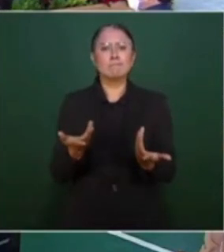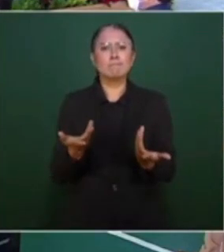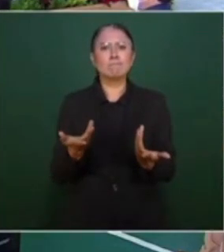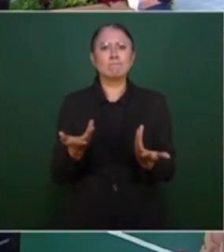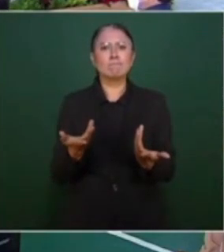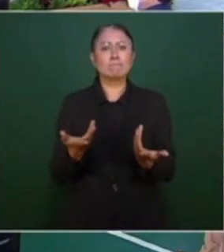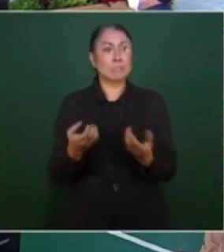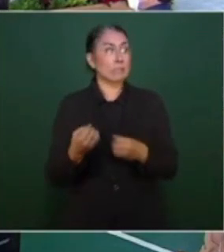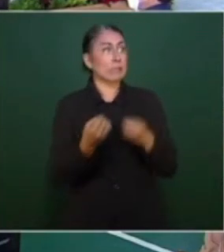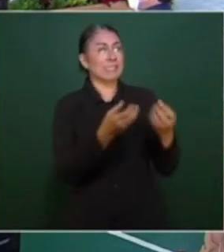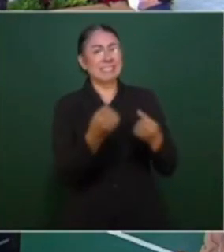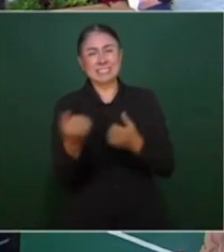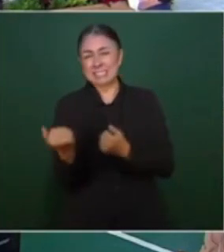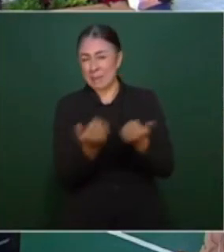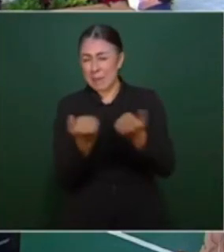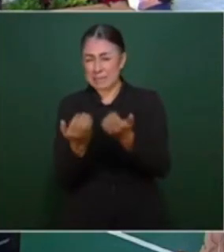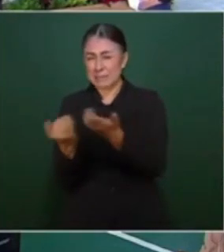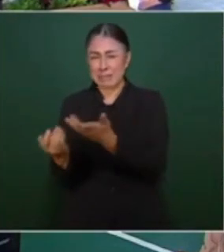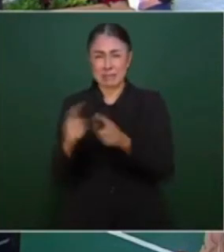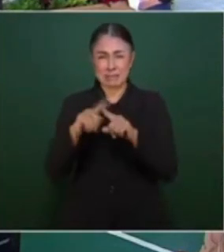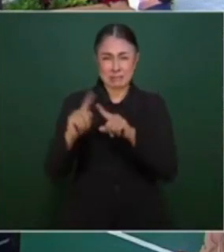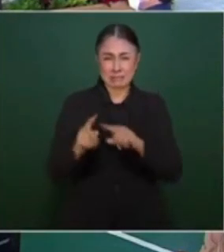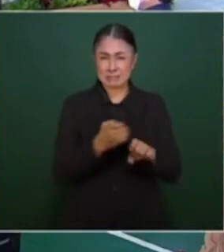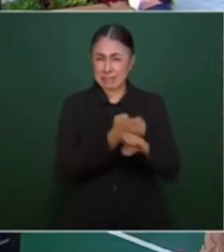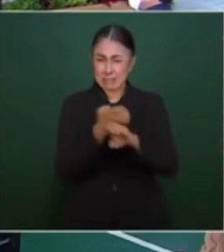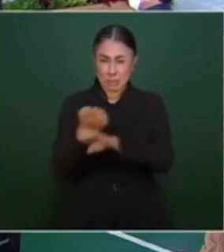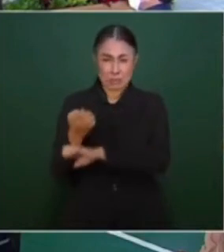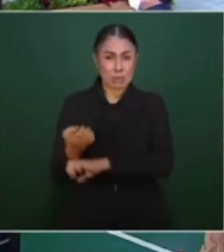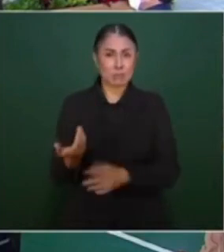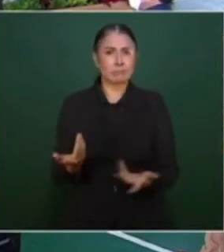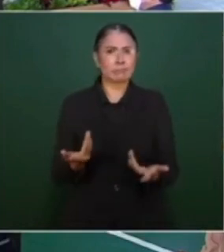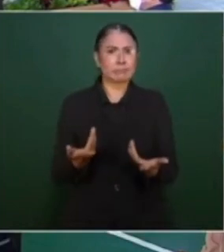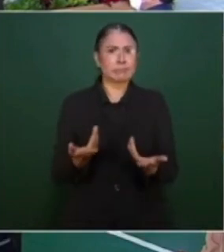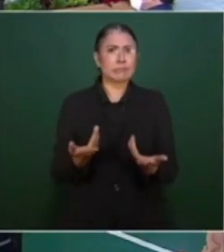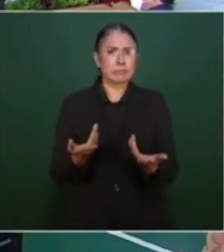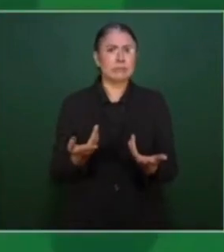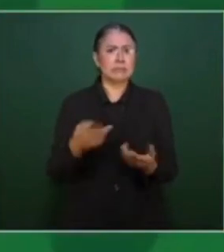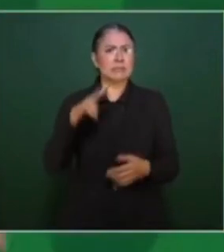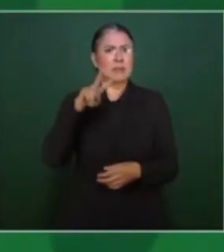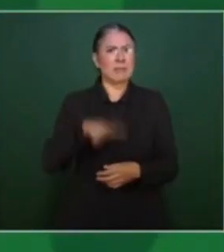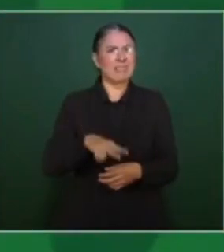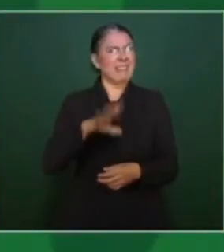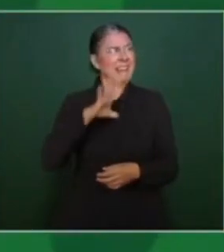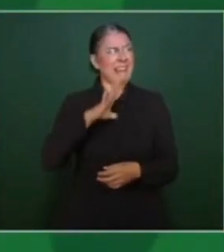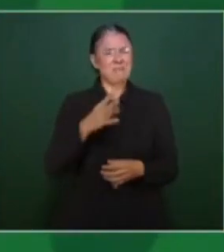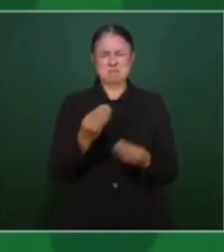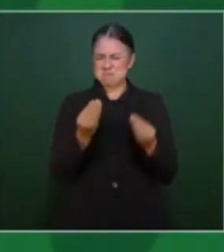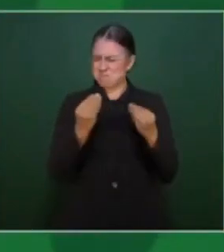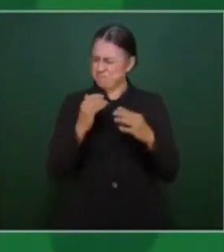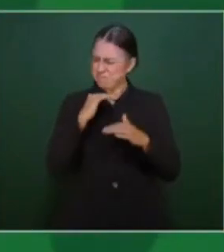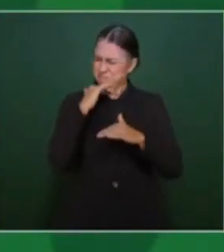la distribución de los medicamentos. En el caso de la adquisición, muchísima corrupción.